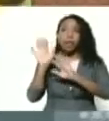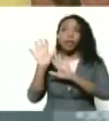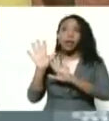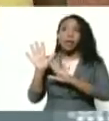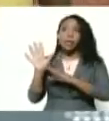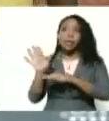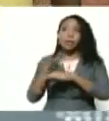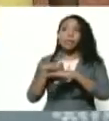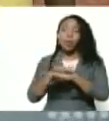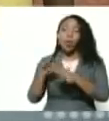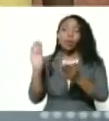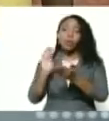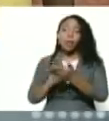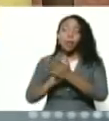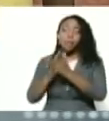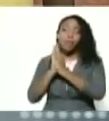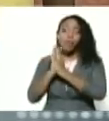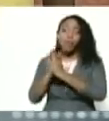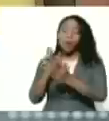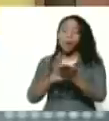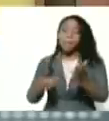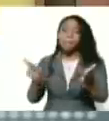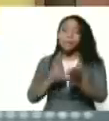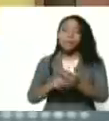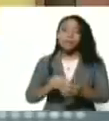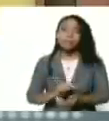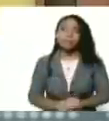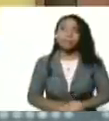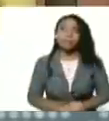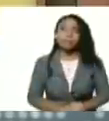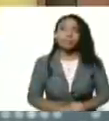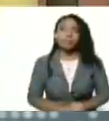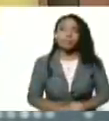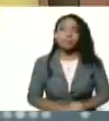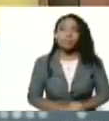Luis Alfredo, vuelve a hablar. Repite lo que dijiste. Adelante.